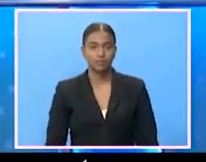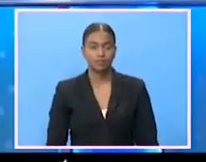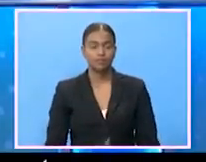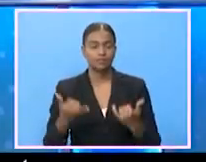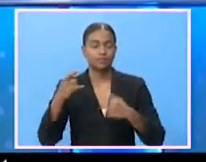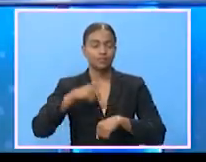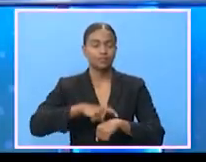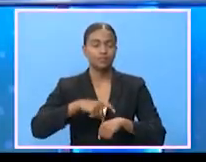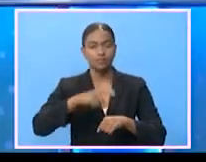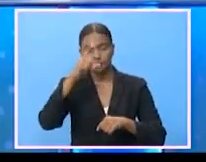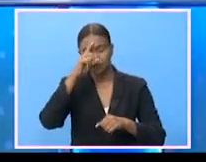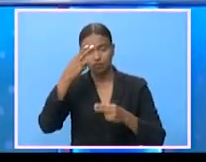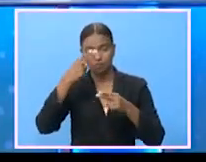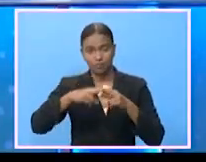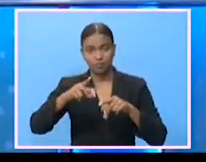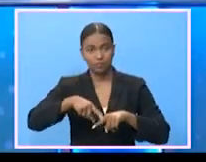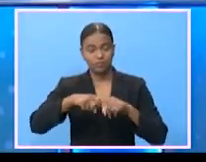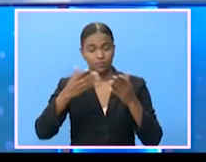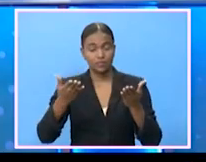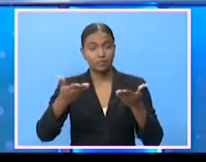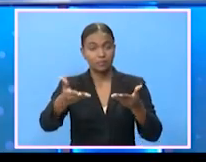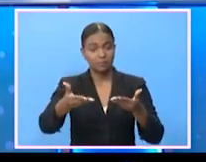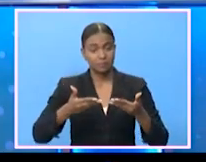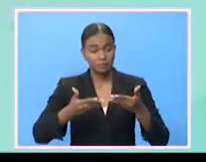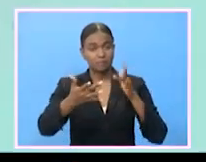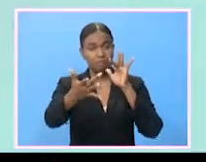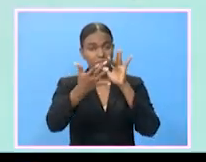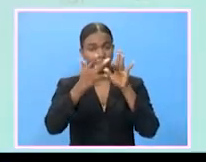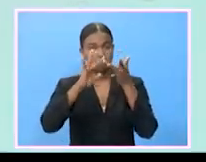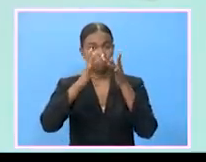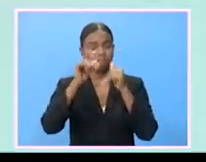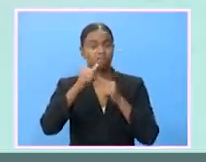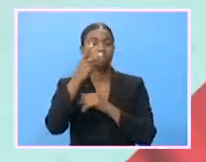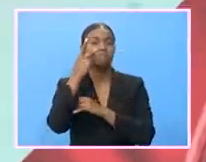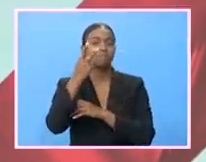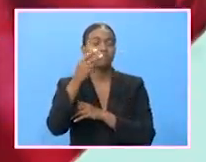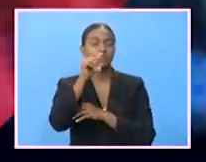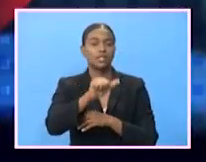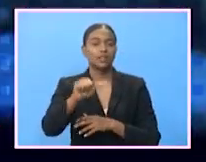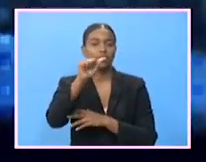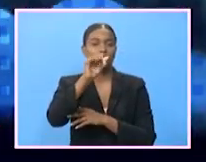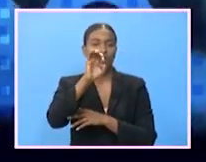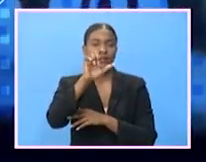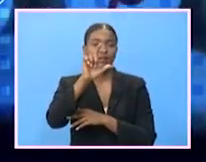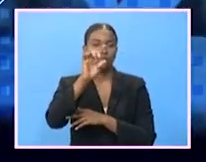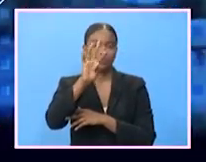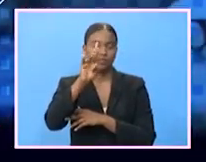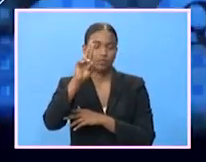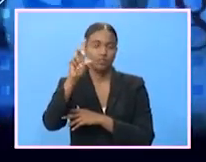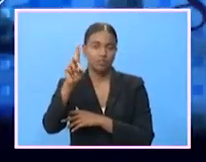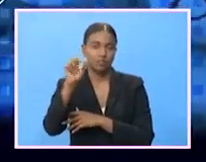Es momento de irnos a nuestra primera pausa. Les invito a acceder a nuestras plataformas, a redes sociales,